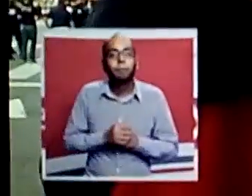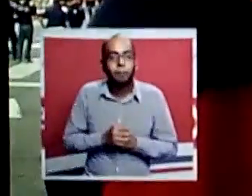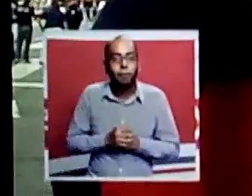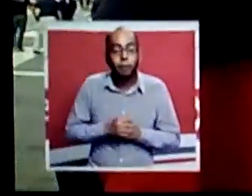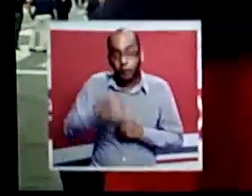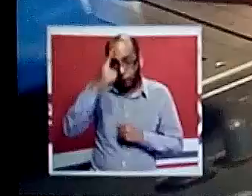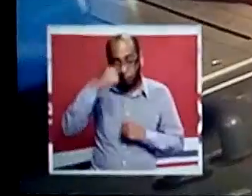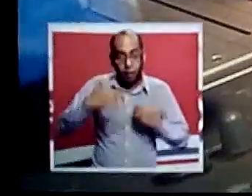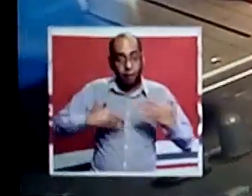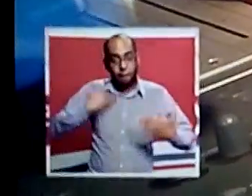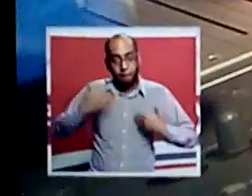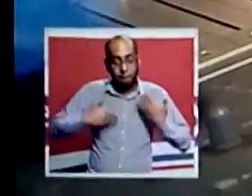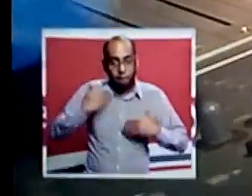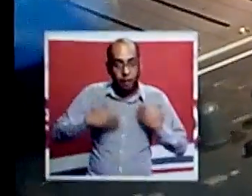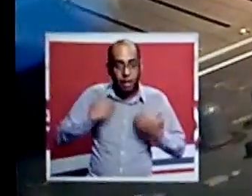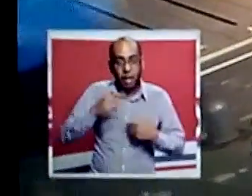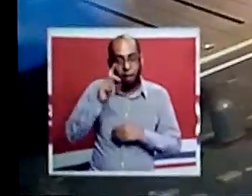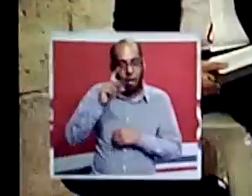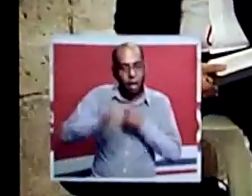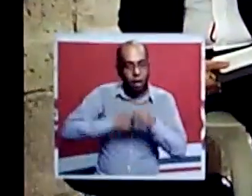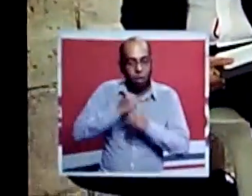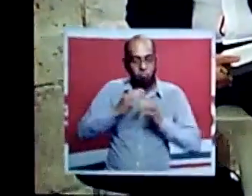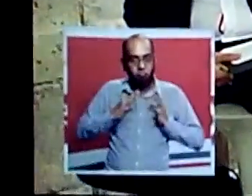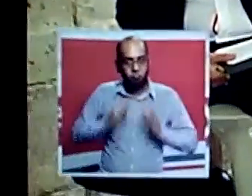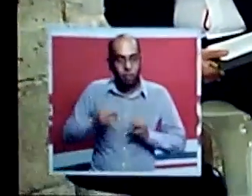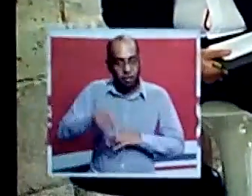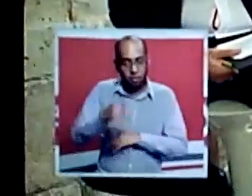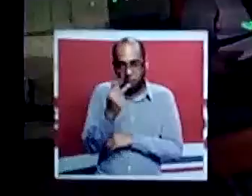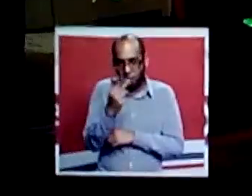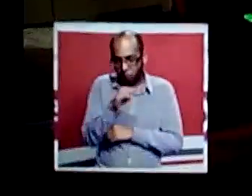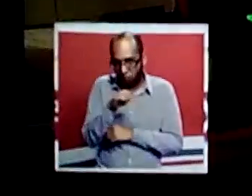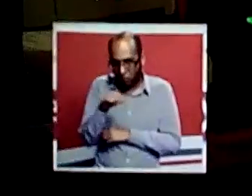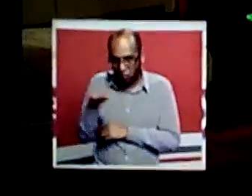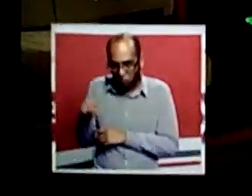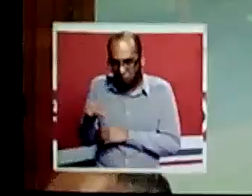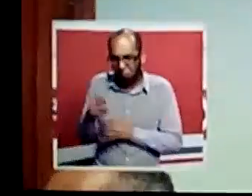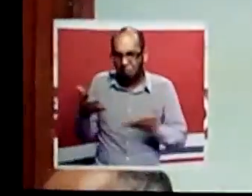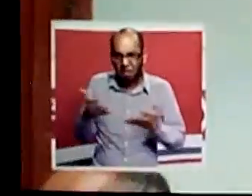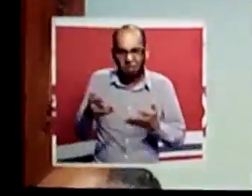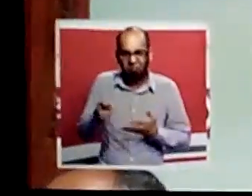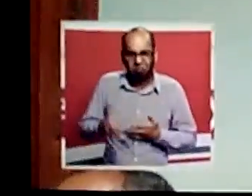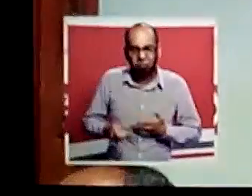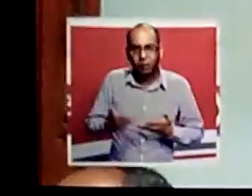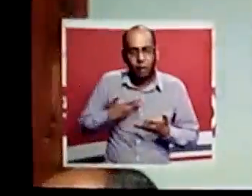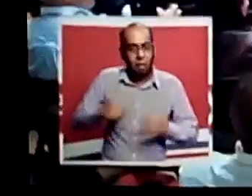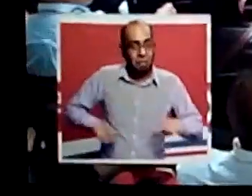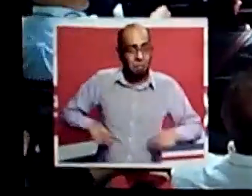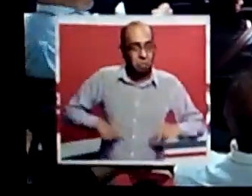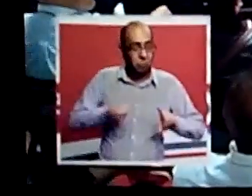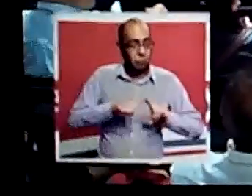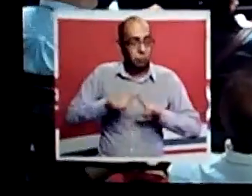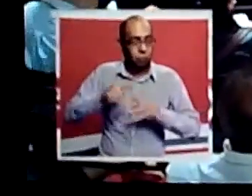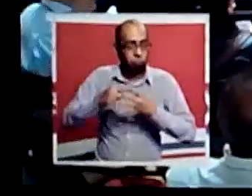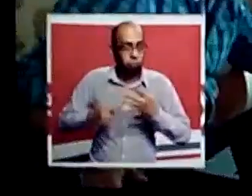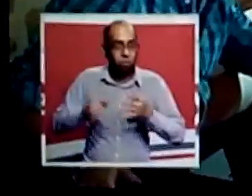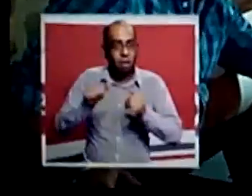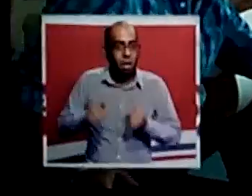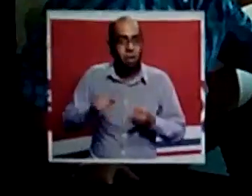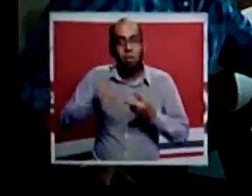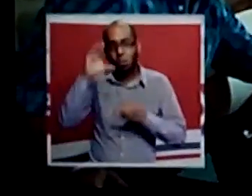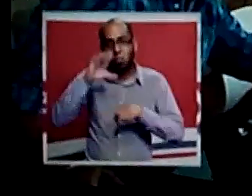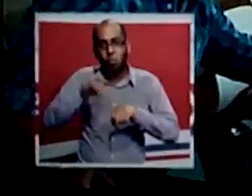Para festejar el 30 aniversario del Sistema Michoacano de Radio y Televisión, se llevan a cabo una serie de actividades artísticas, culturales